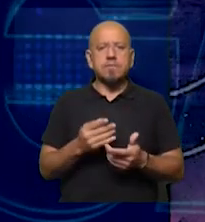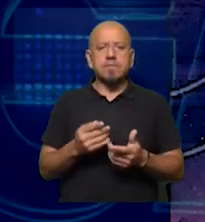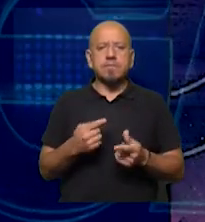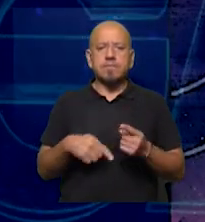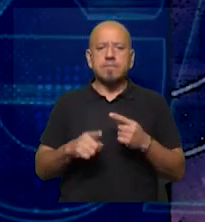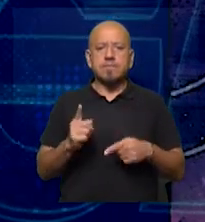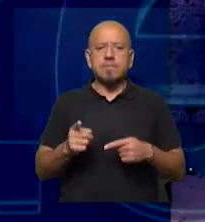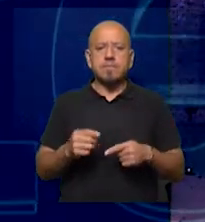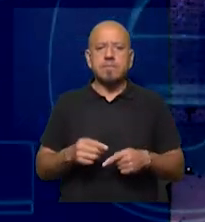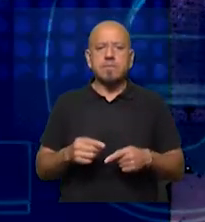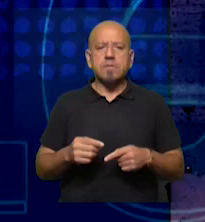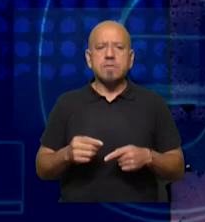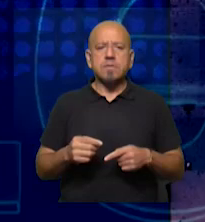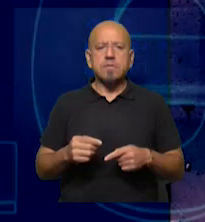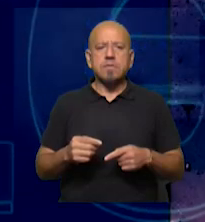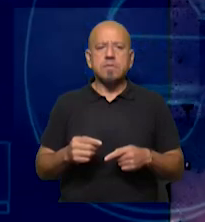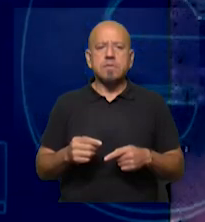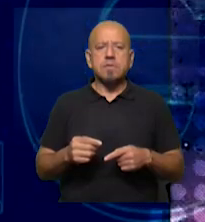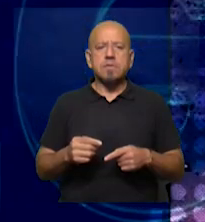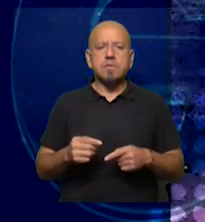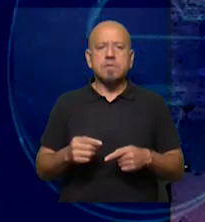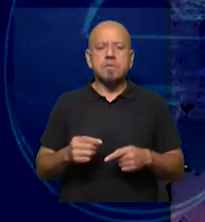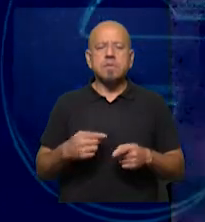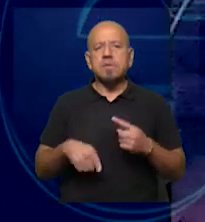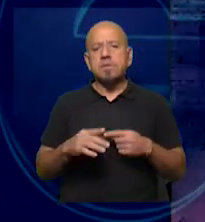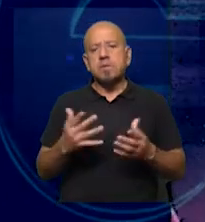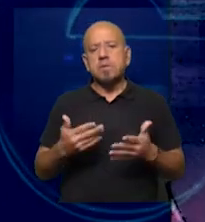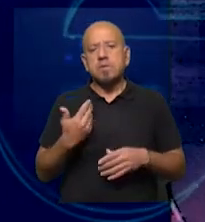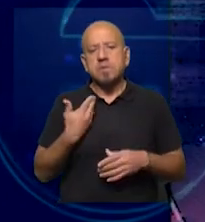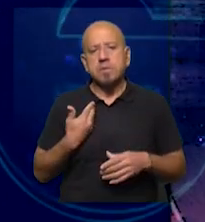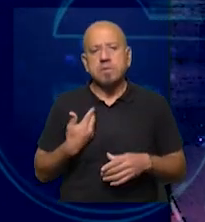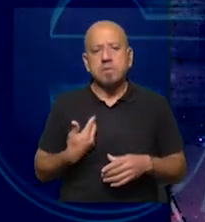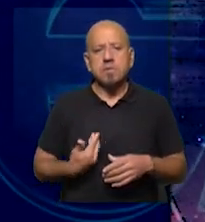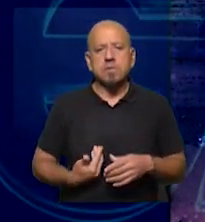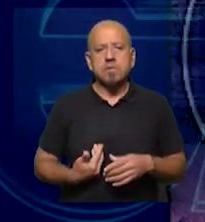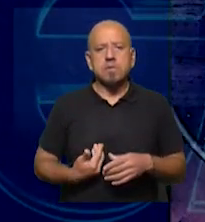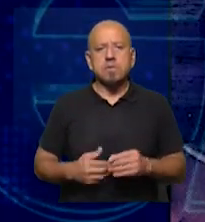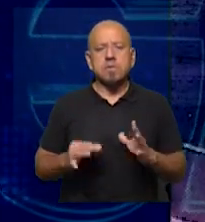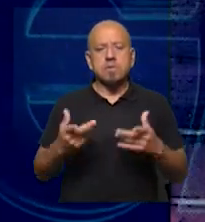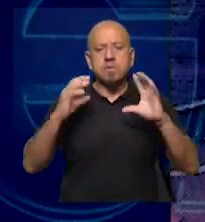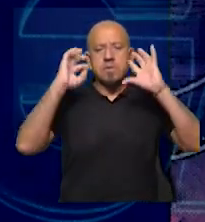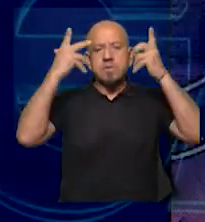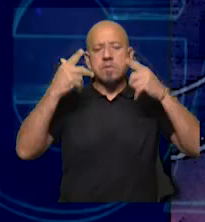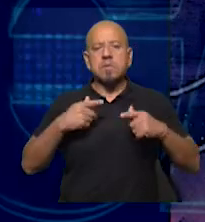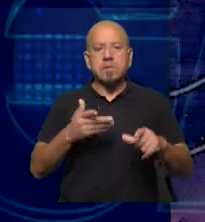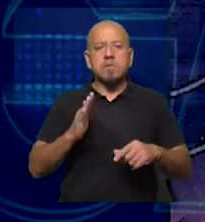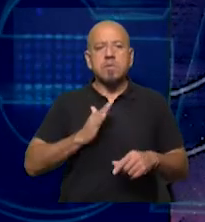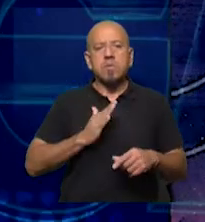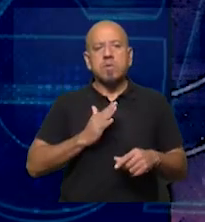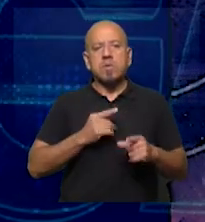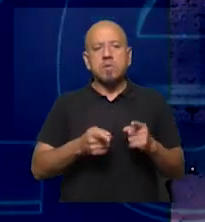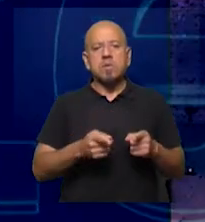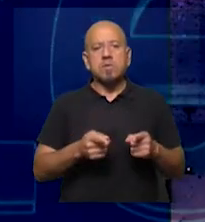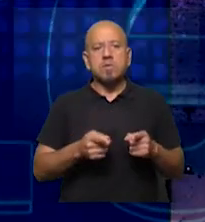se ha ampliado, como te decía ahora, lamentablemente, en lo que es la violencia hacia la mujer